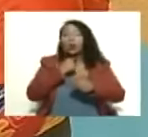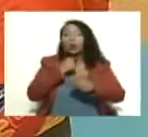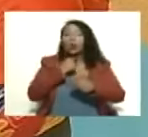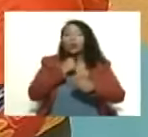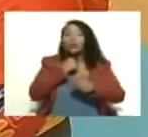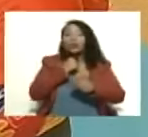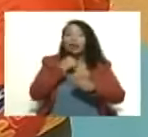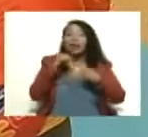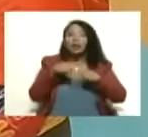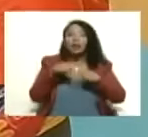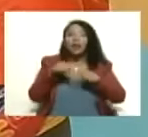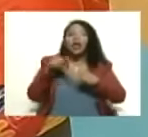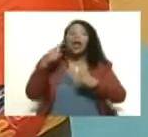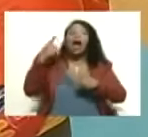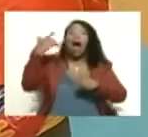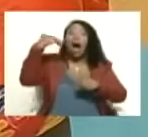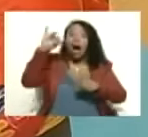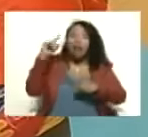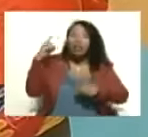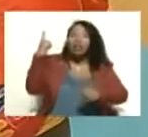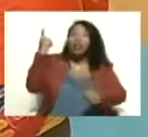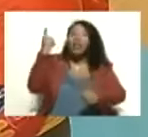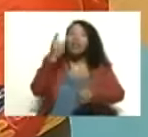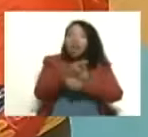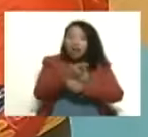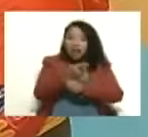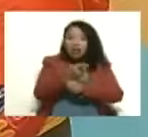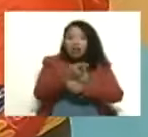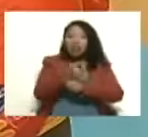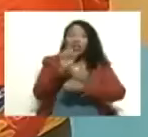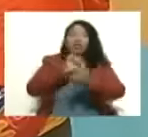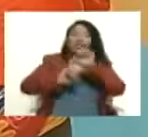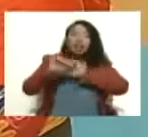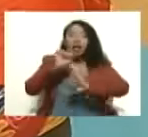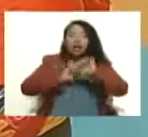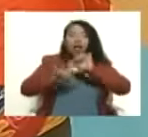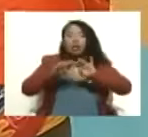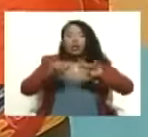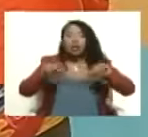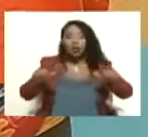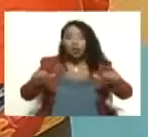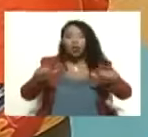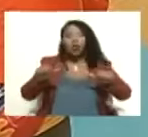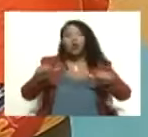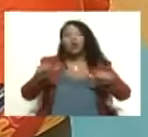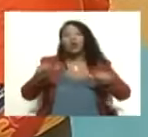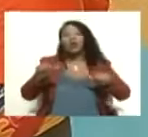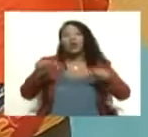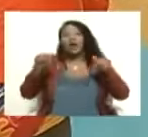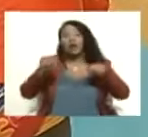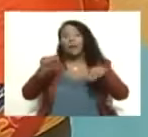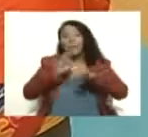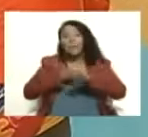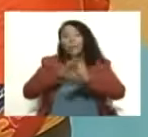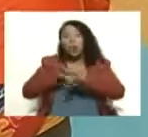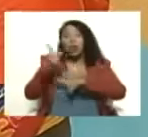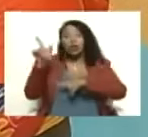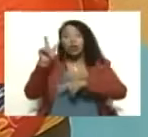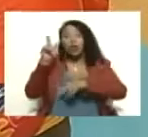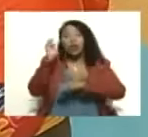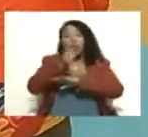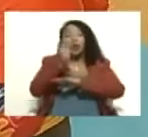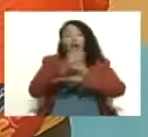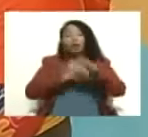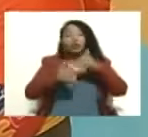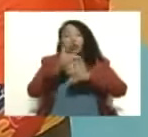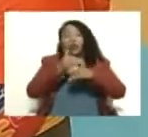de defender la soberanía del país tenemos deberes de defender el territorio tenemos deberes por eso el tribunal supremo de justicia en sala